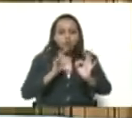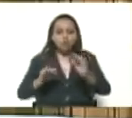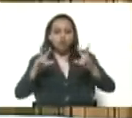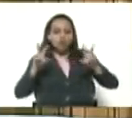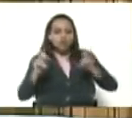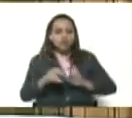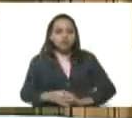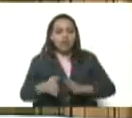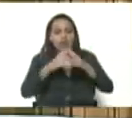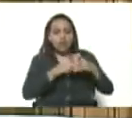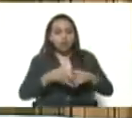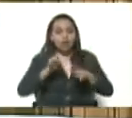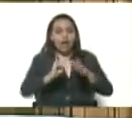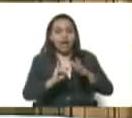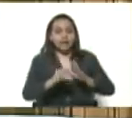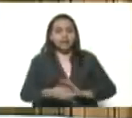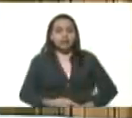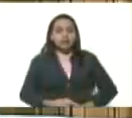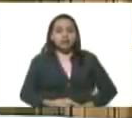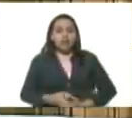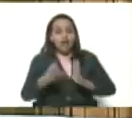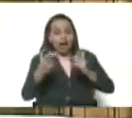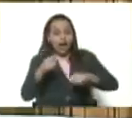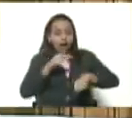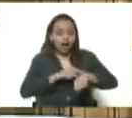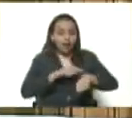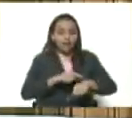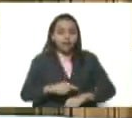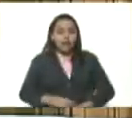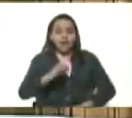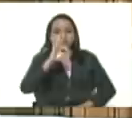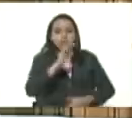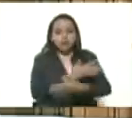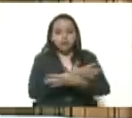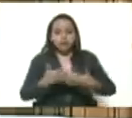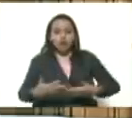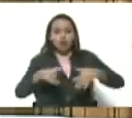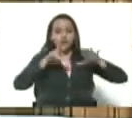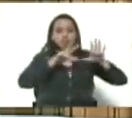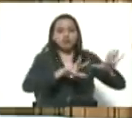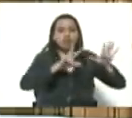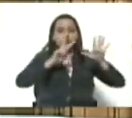Estados Unidos ha llegado a la bicoca hoy, a esta hora, de